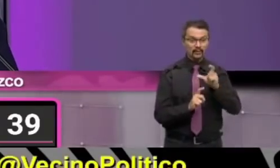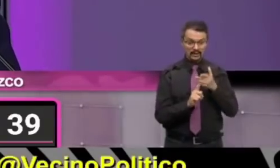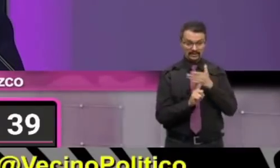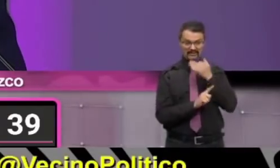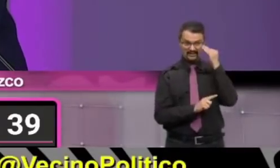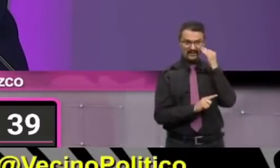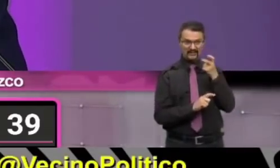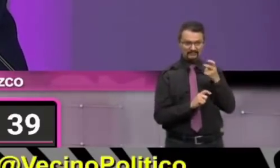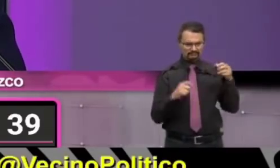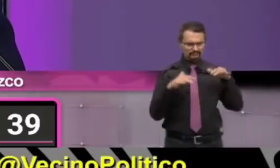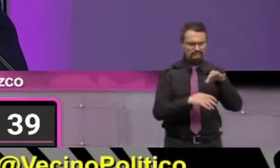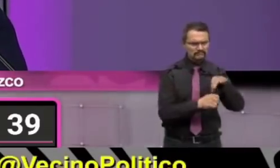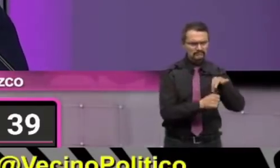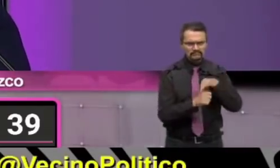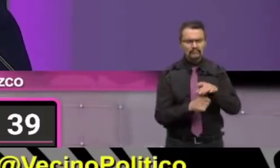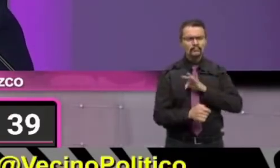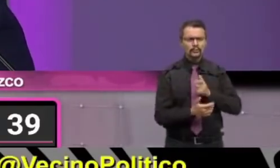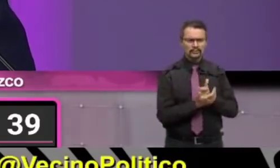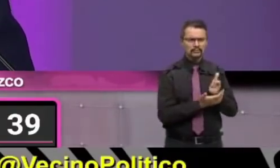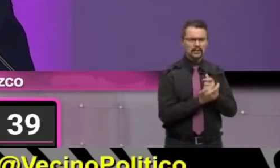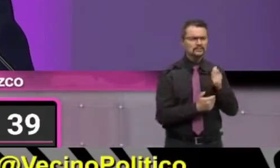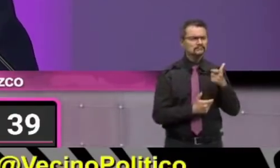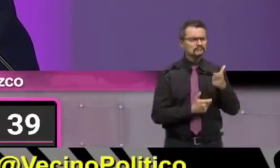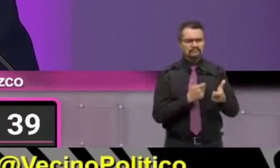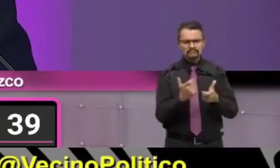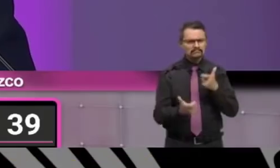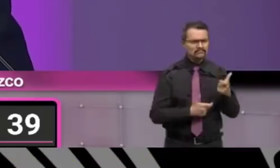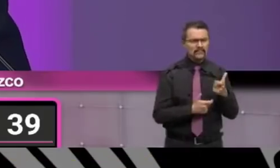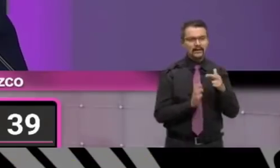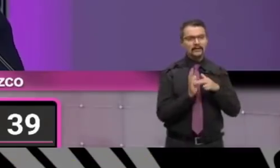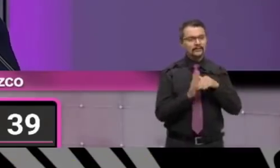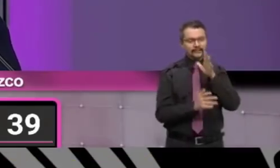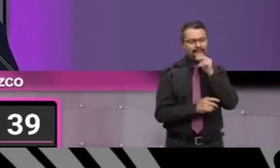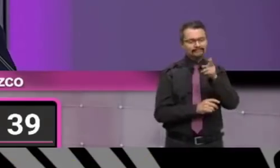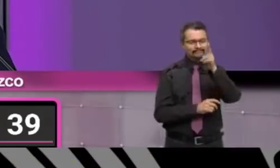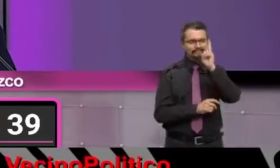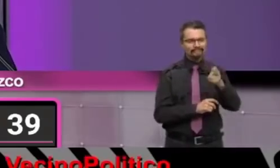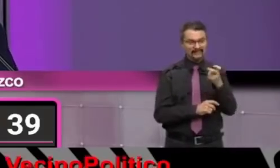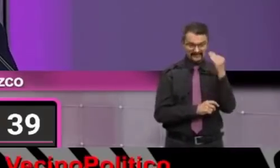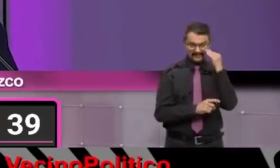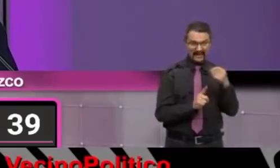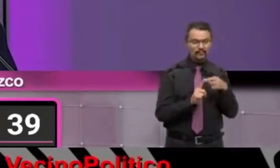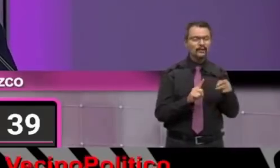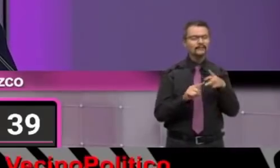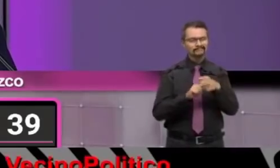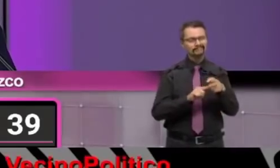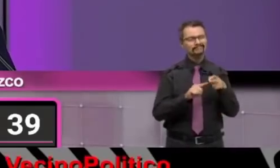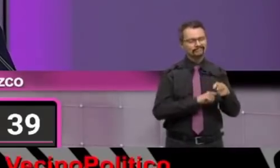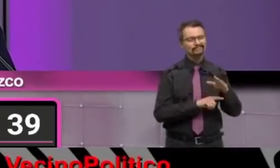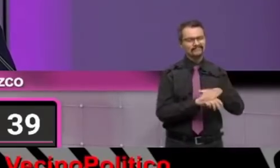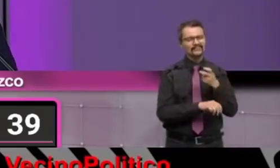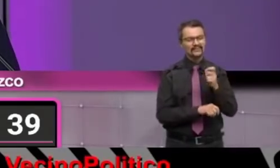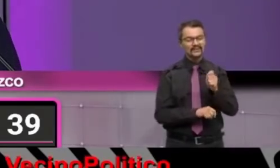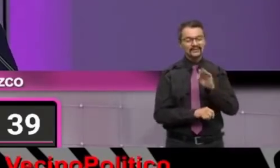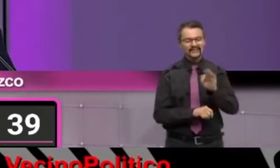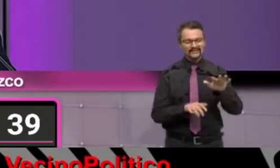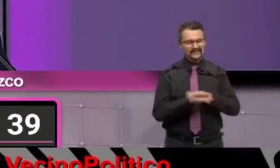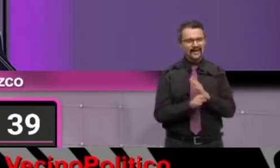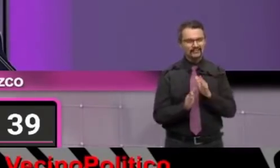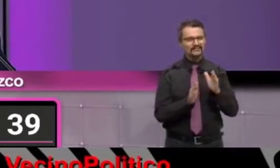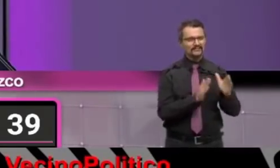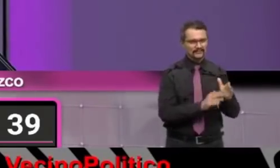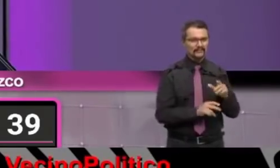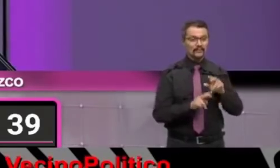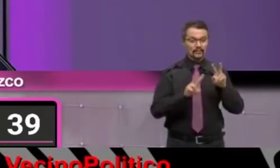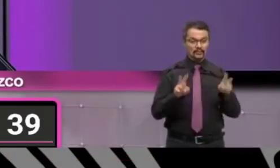luego, repartir ningún recurso público. Quizás por esa razón hubo interrupciones. Ahora, México tuvo ese apoyo internacional para